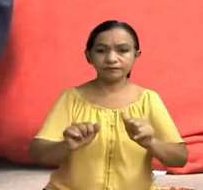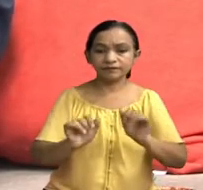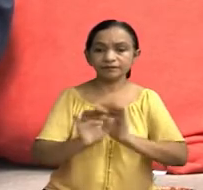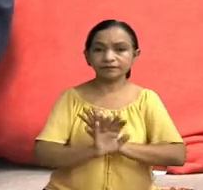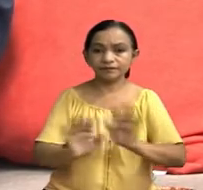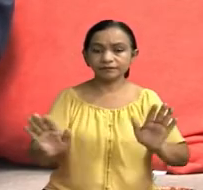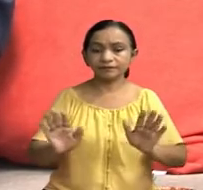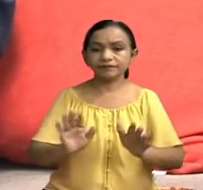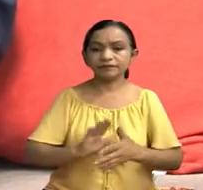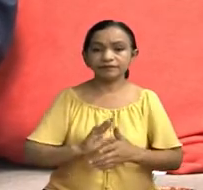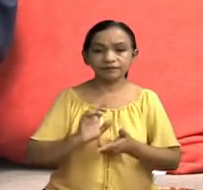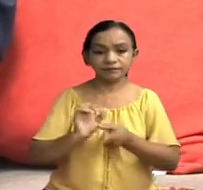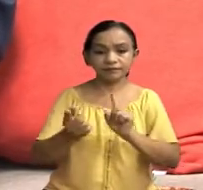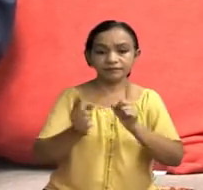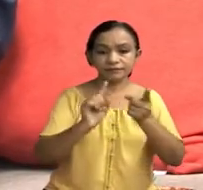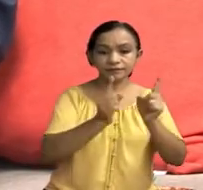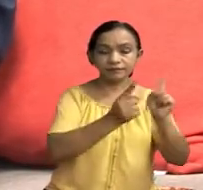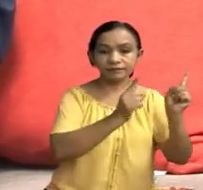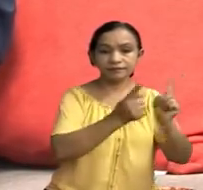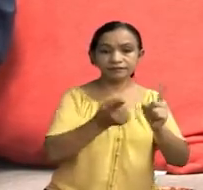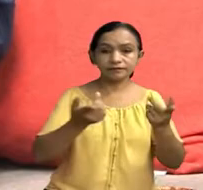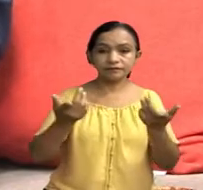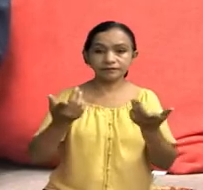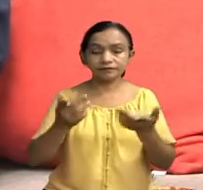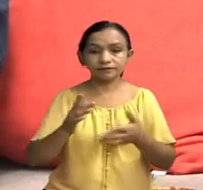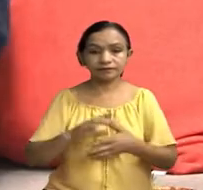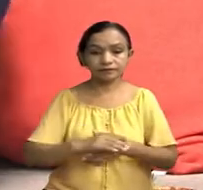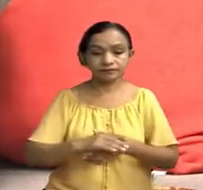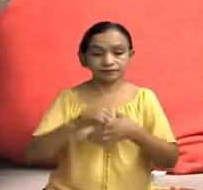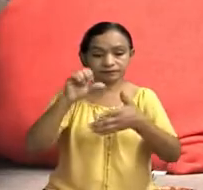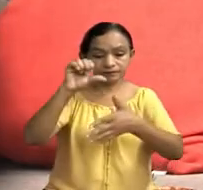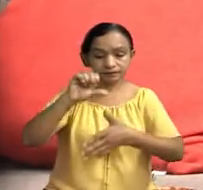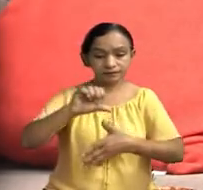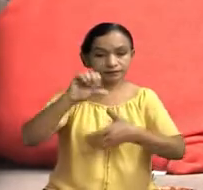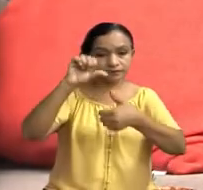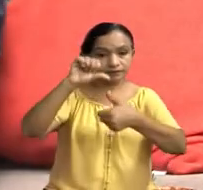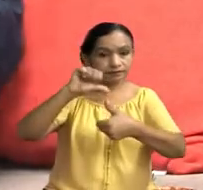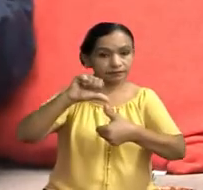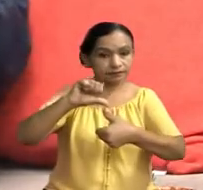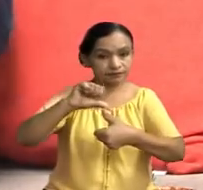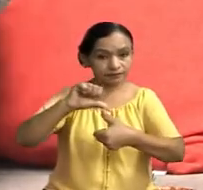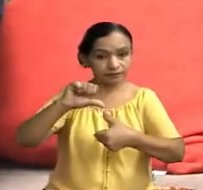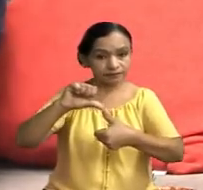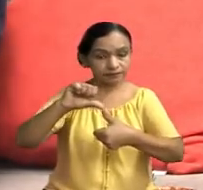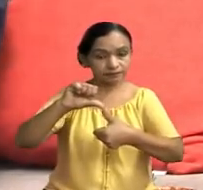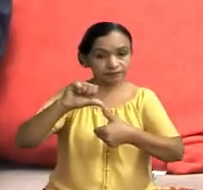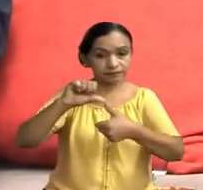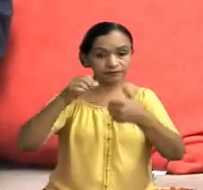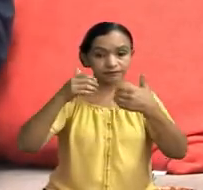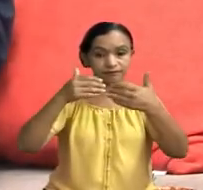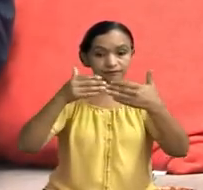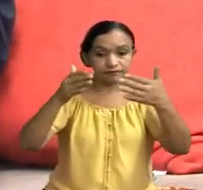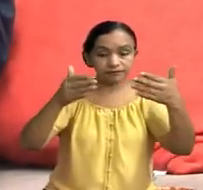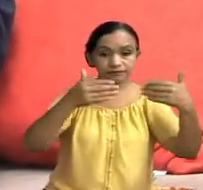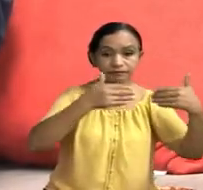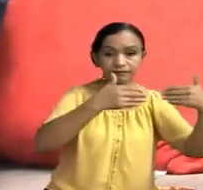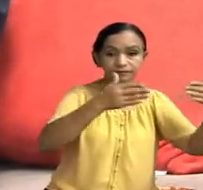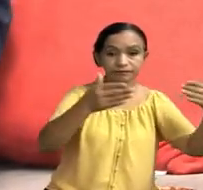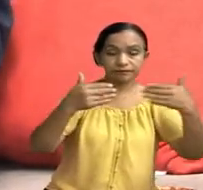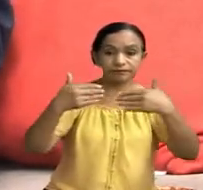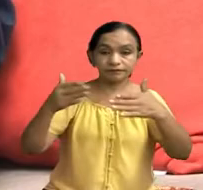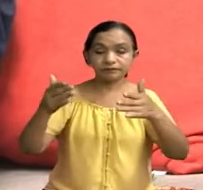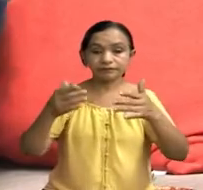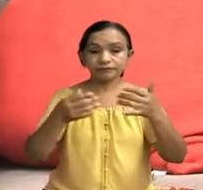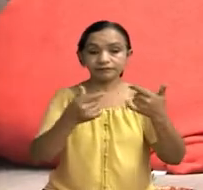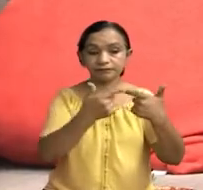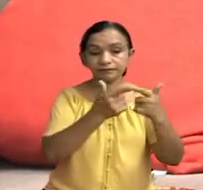¿verdad? Okay. En Sudamérica, en Centroamérica. Entonces eso abrió espacios para que la